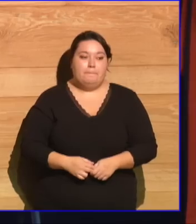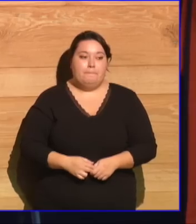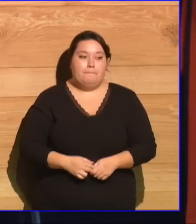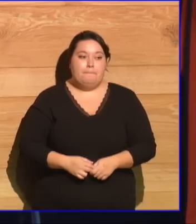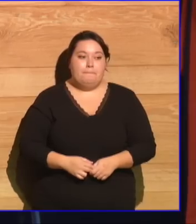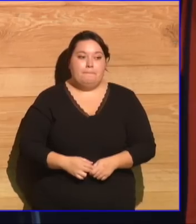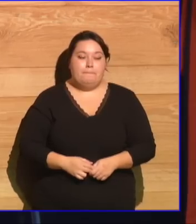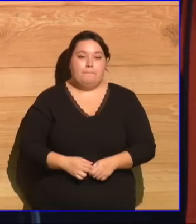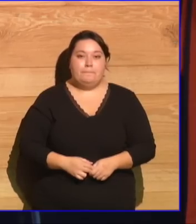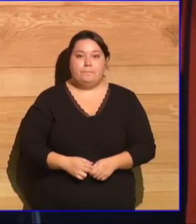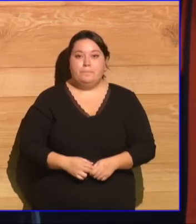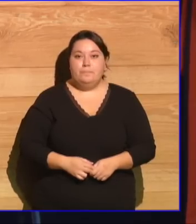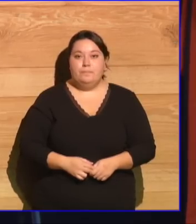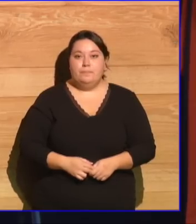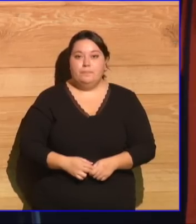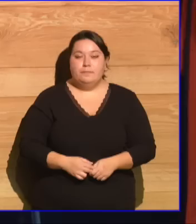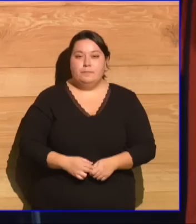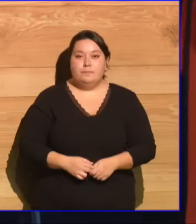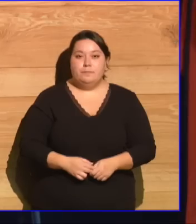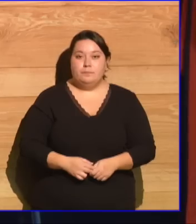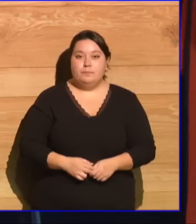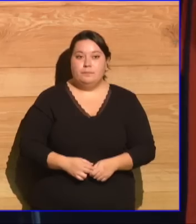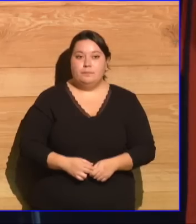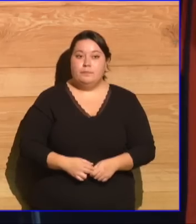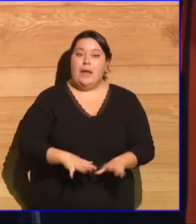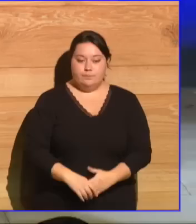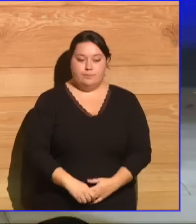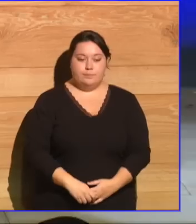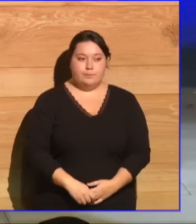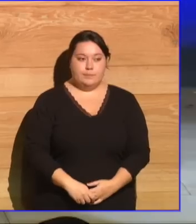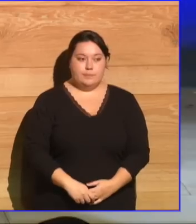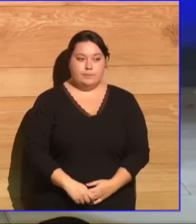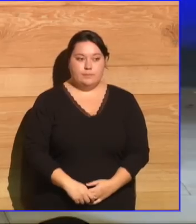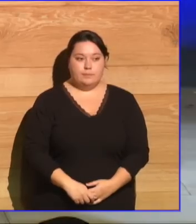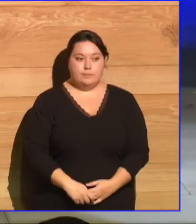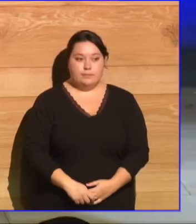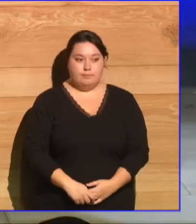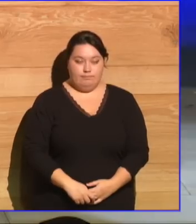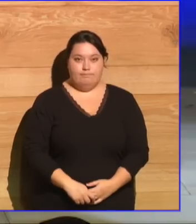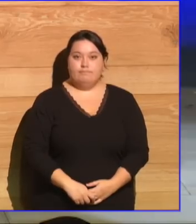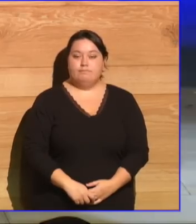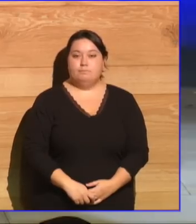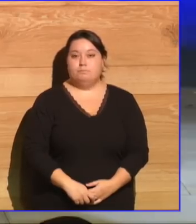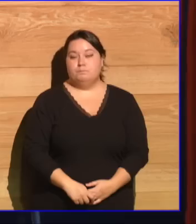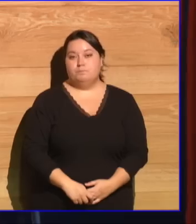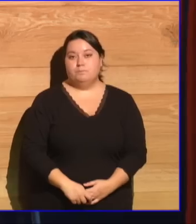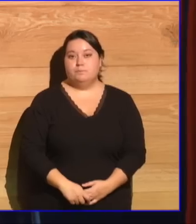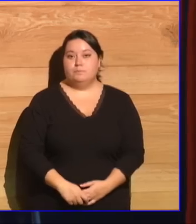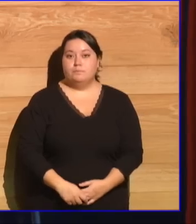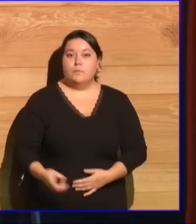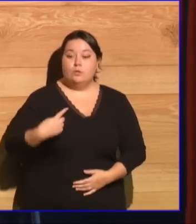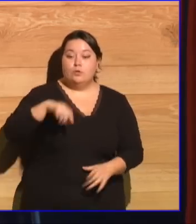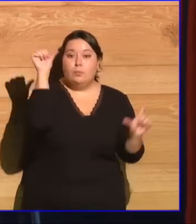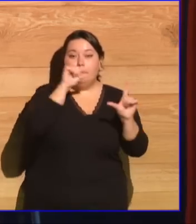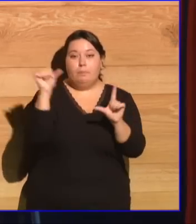Cada vez lo bordo más. Vamos. El Imperio del Sol. En esta tacada vamos a analizar un montón